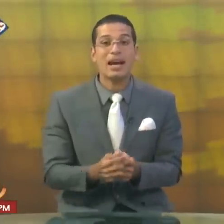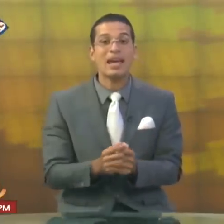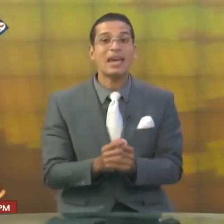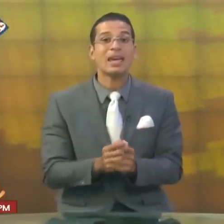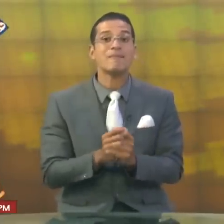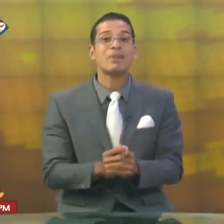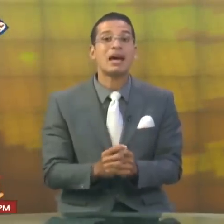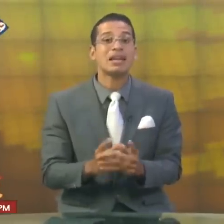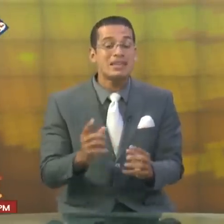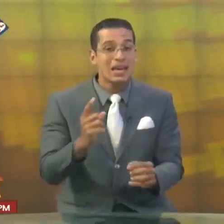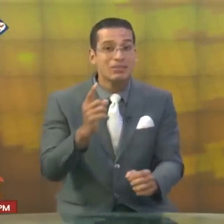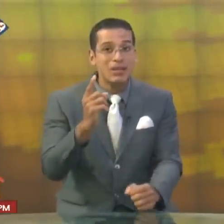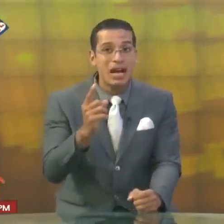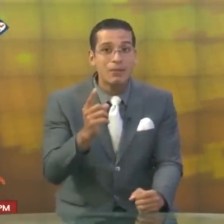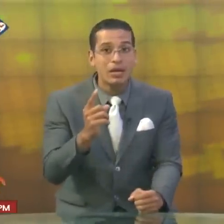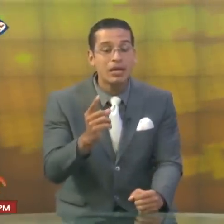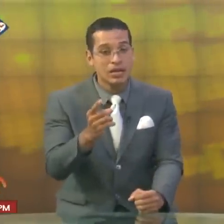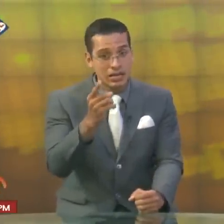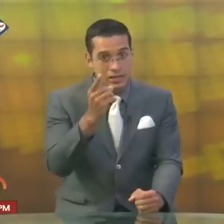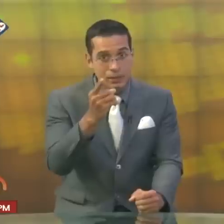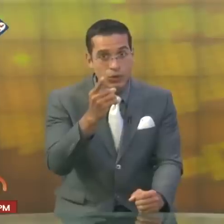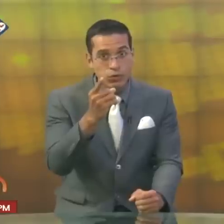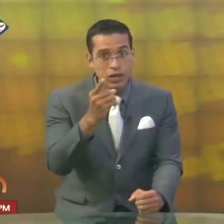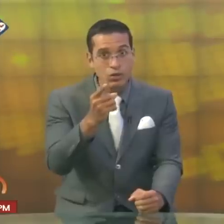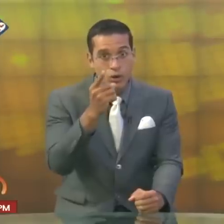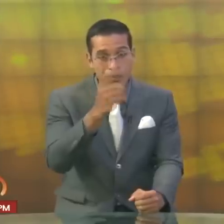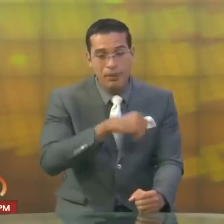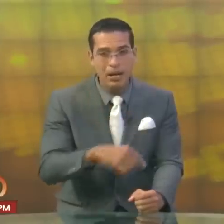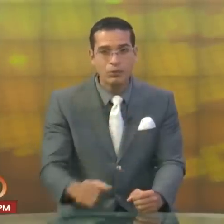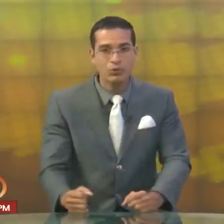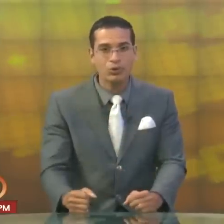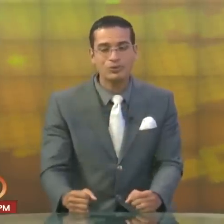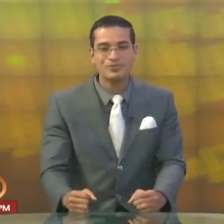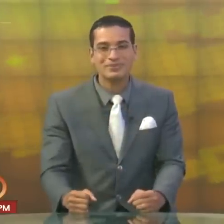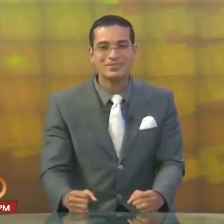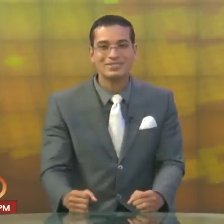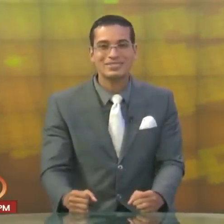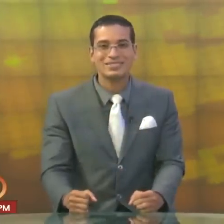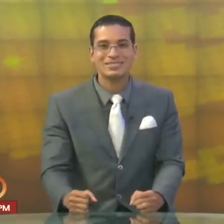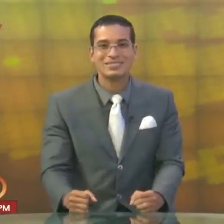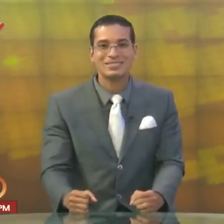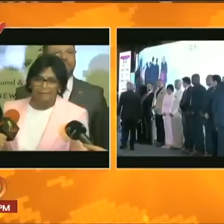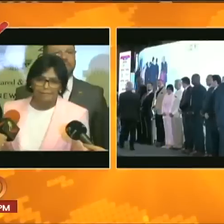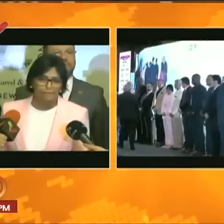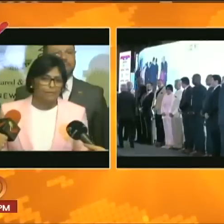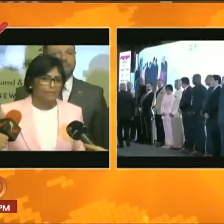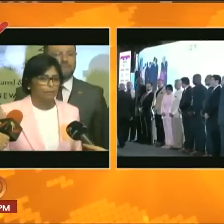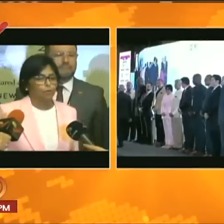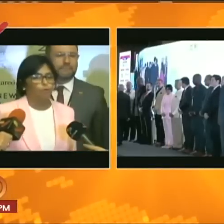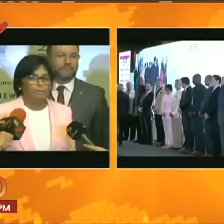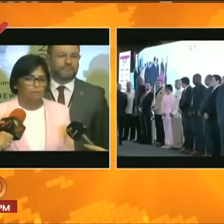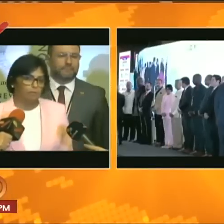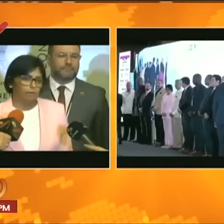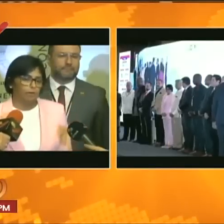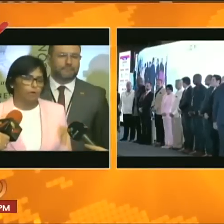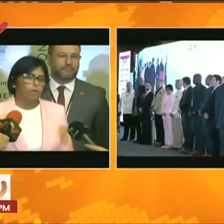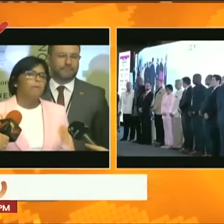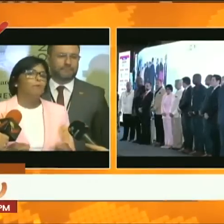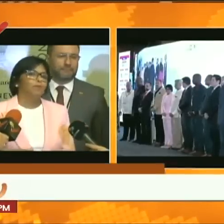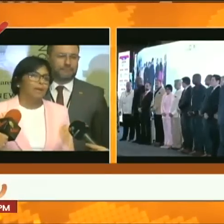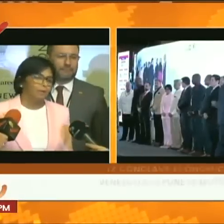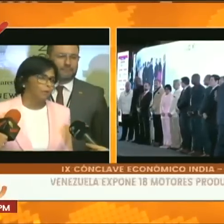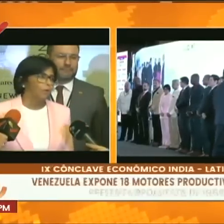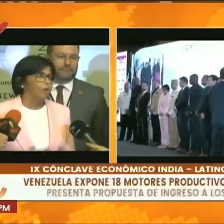de manera ejemplar y admirable, que está produciendo para el mundo. Está el viceministro de Comercio